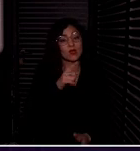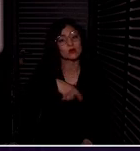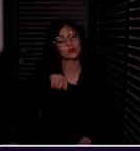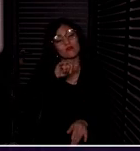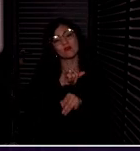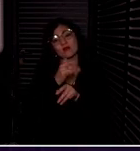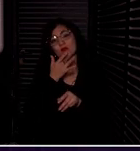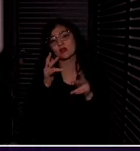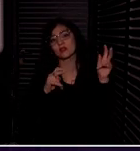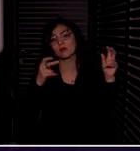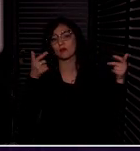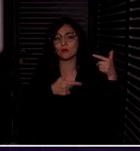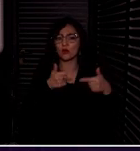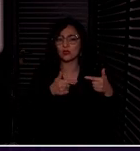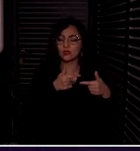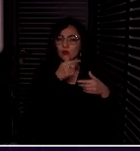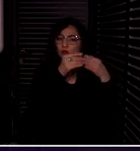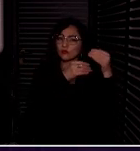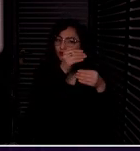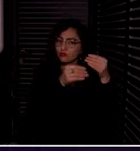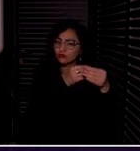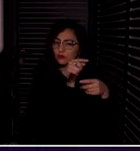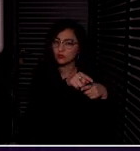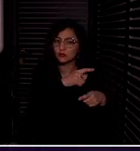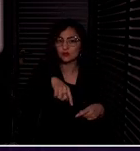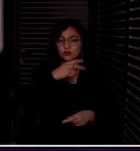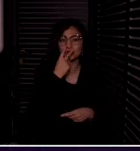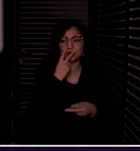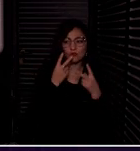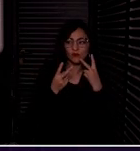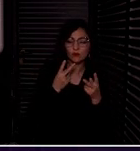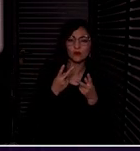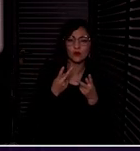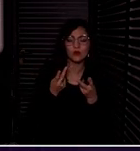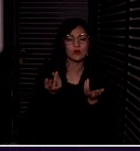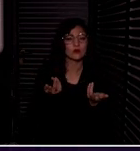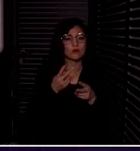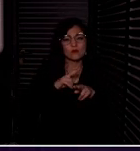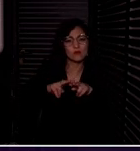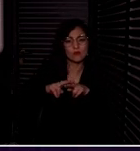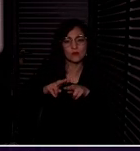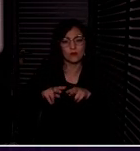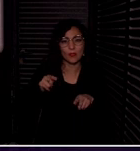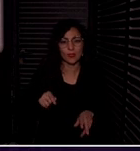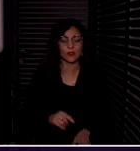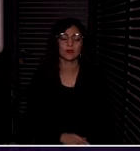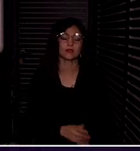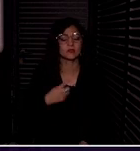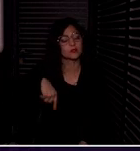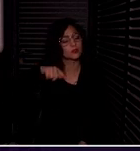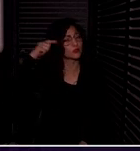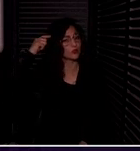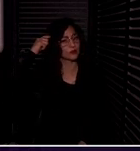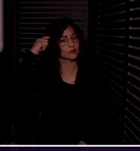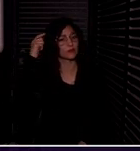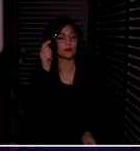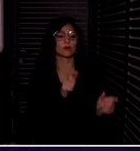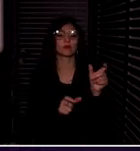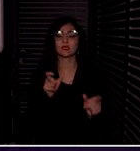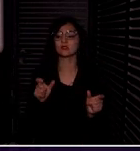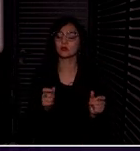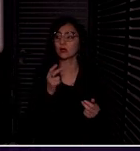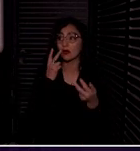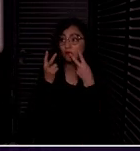economía política, los procesos que han tenido lugar en este escenario, ¿no? Particularmente. Si estamos pensando en consumidores o